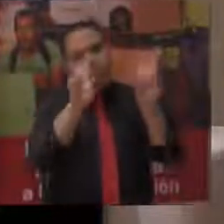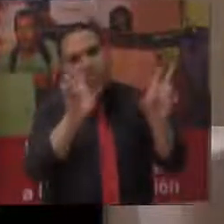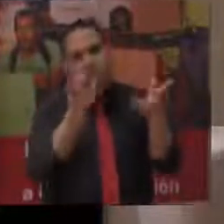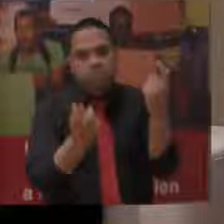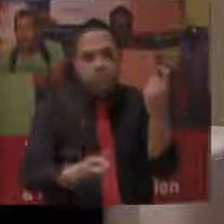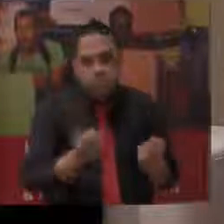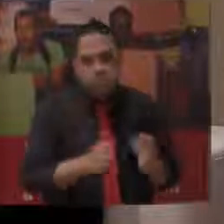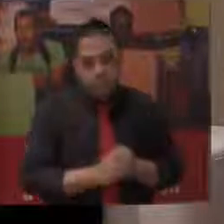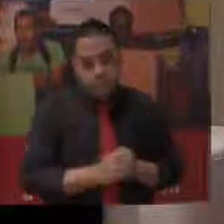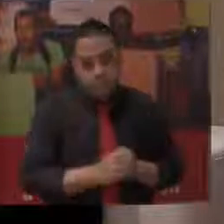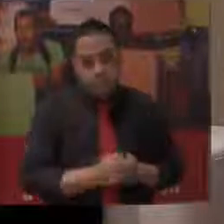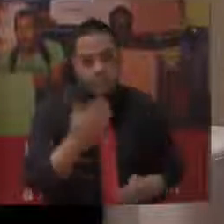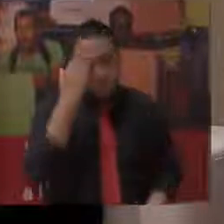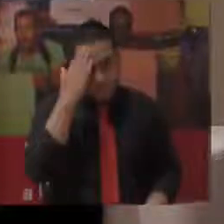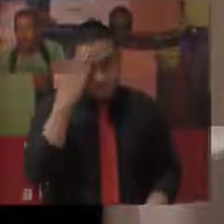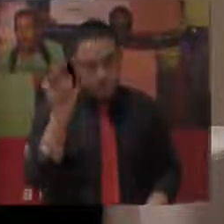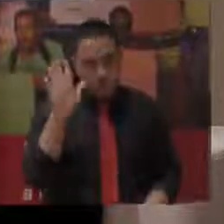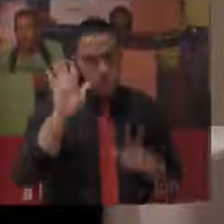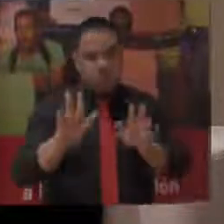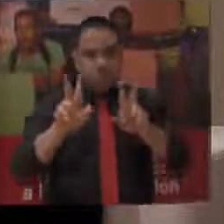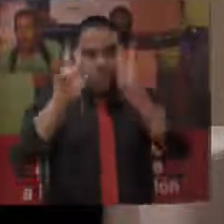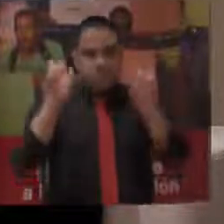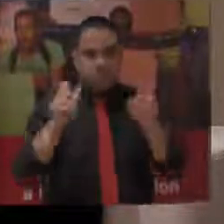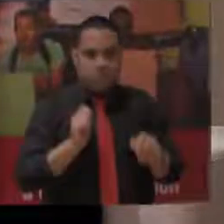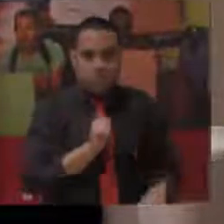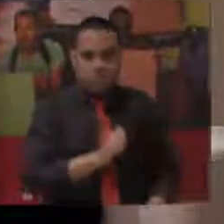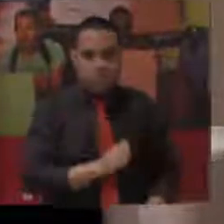motivar a la banca privada.